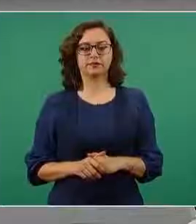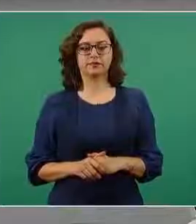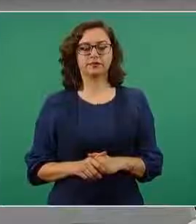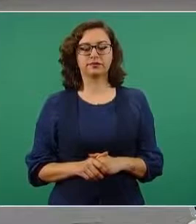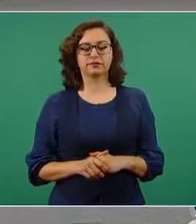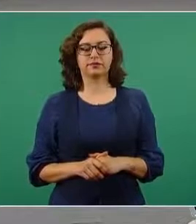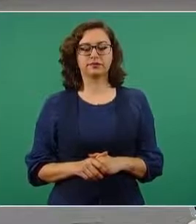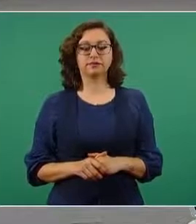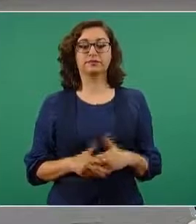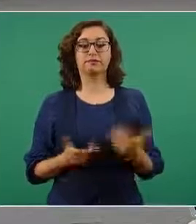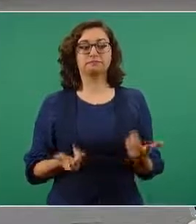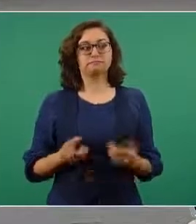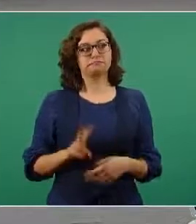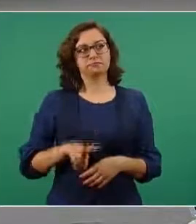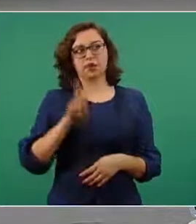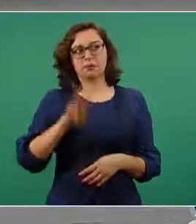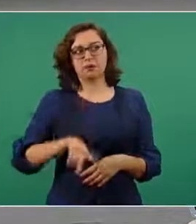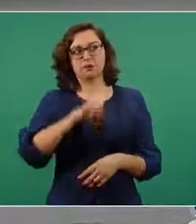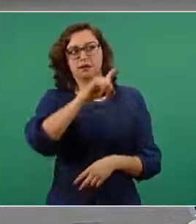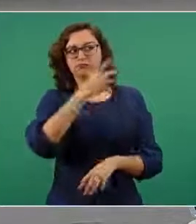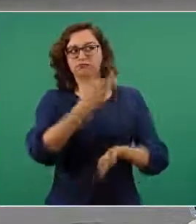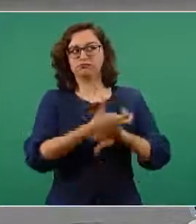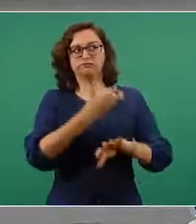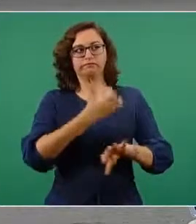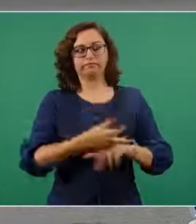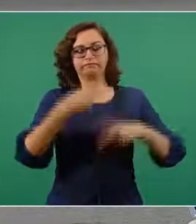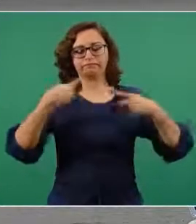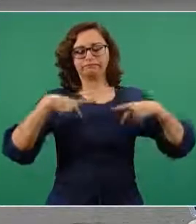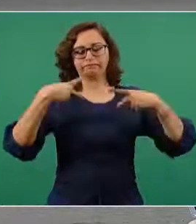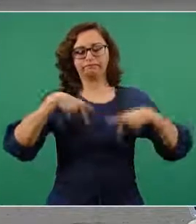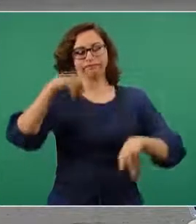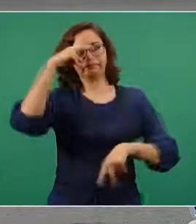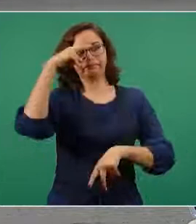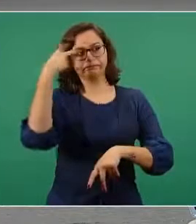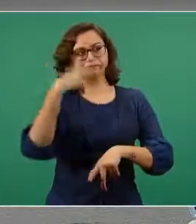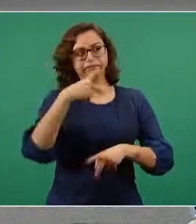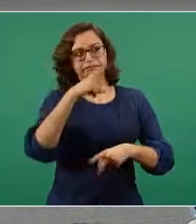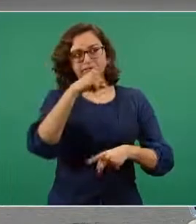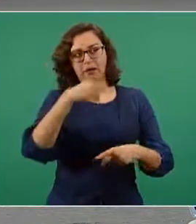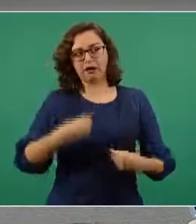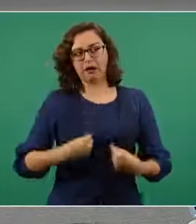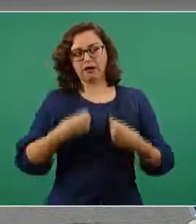es para agradecer mucho a nuestros